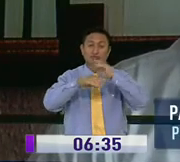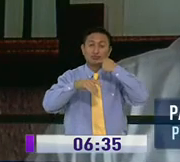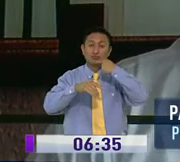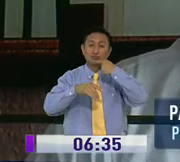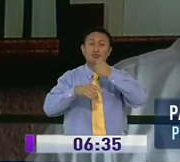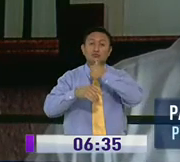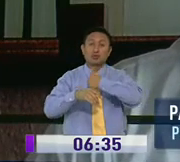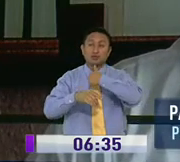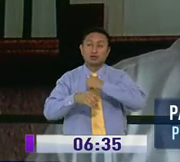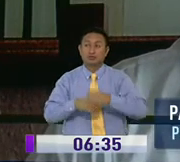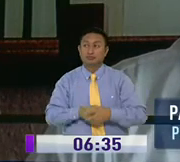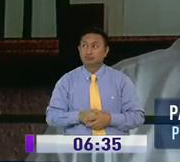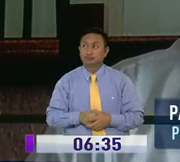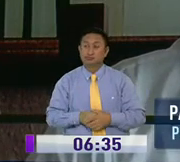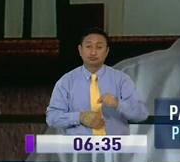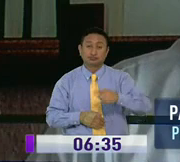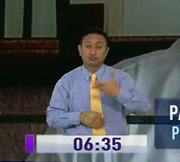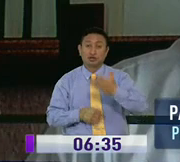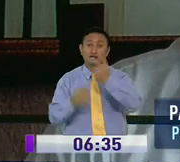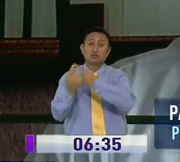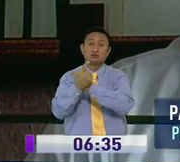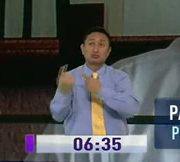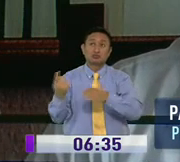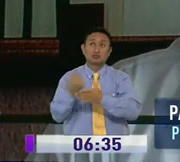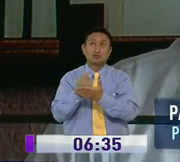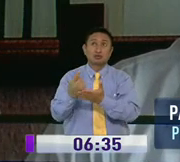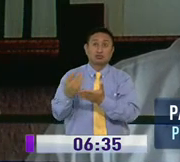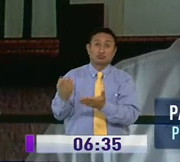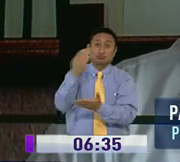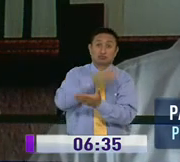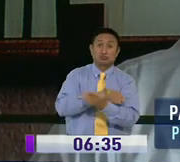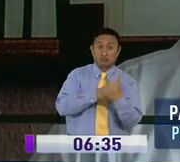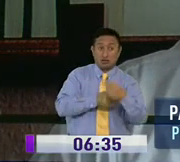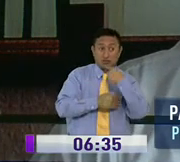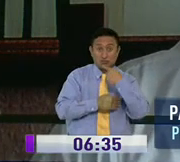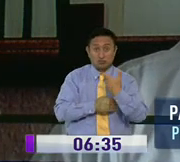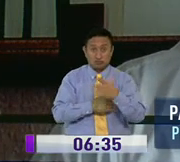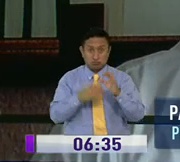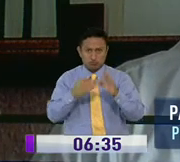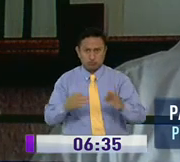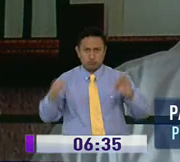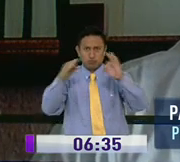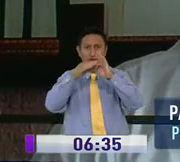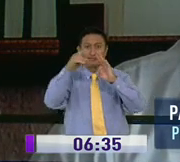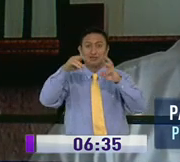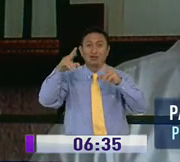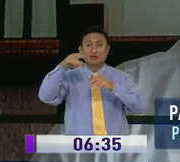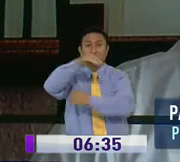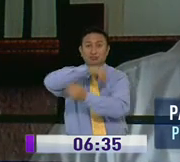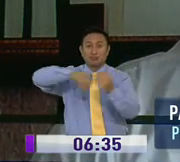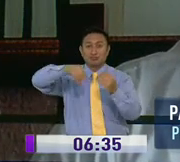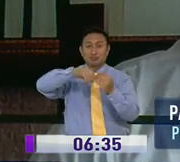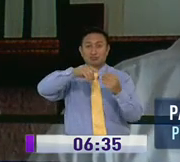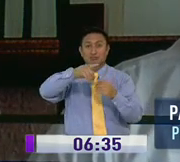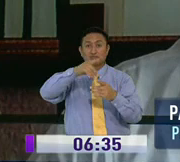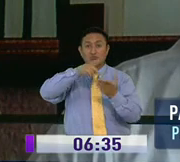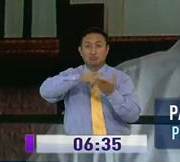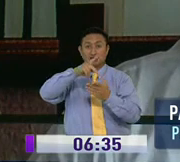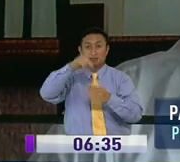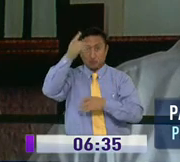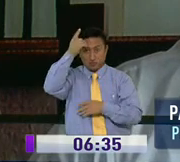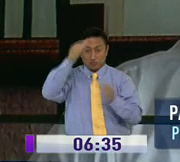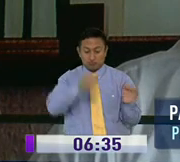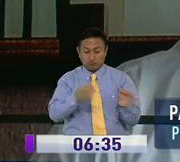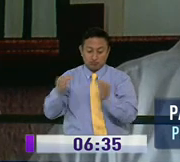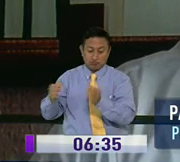privada, que ya desde la semana anterior ha hecho algunos anuncios importantes respecto al tema de refinanciamiento y, por